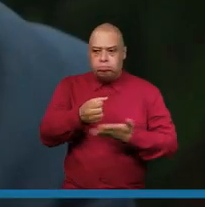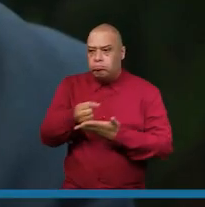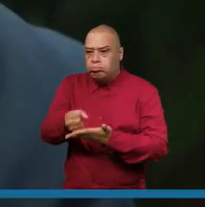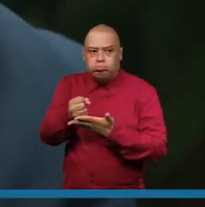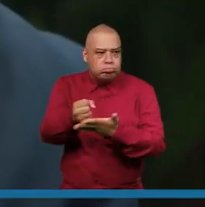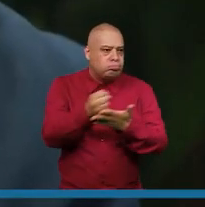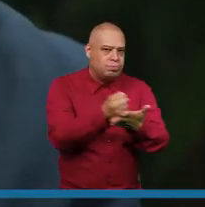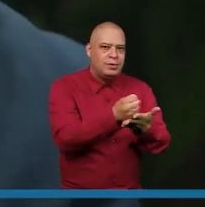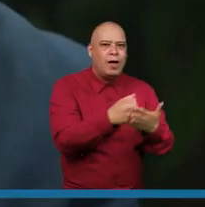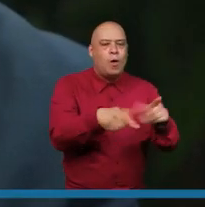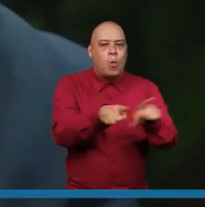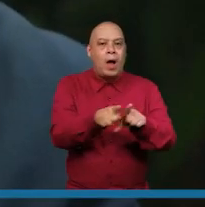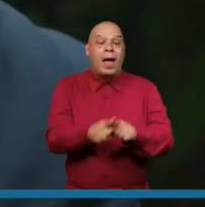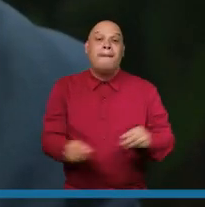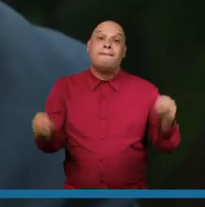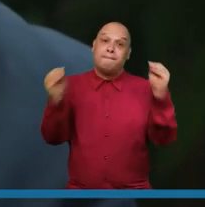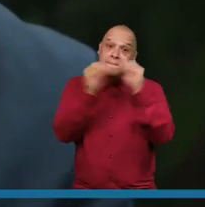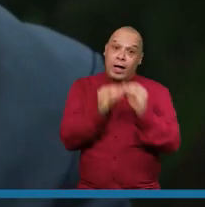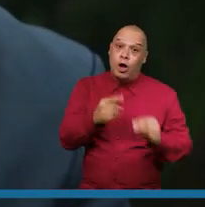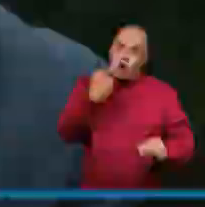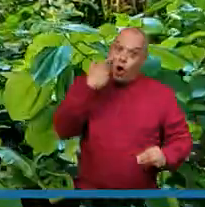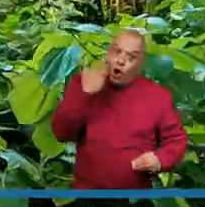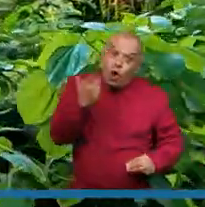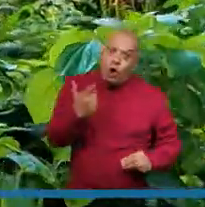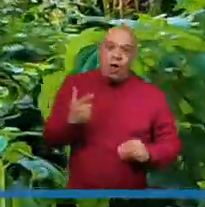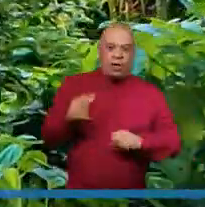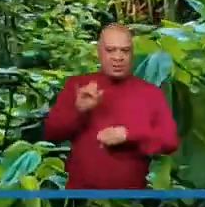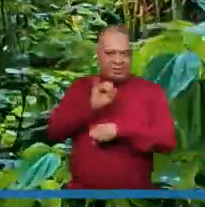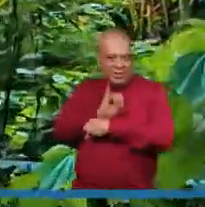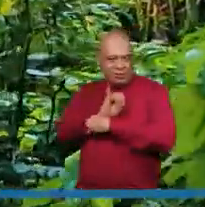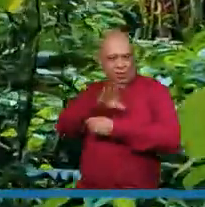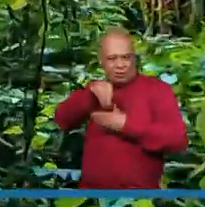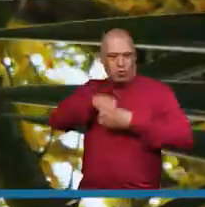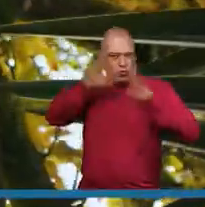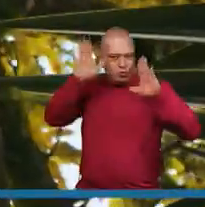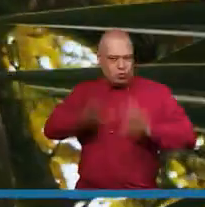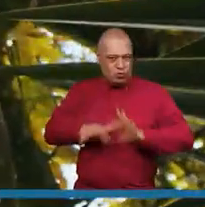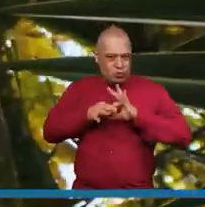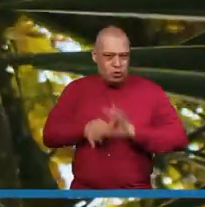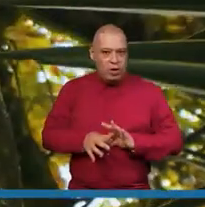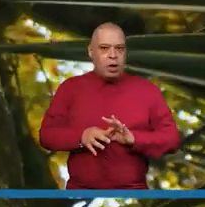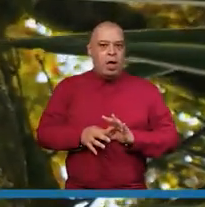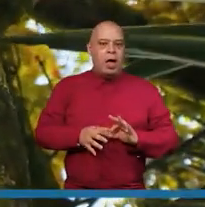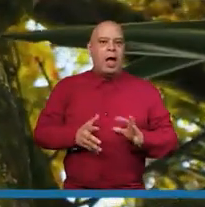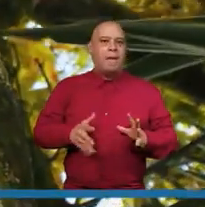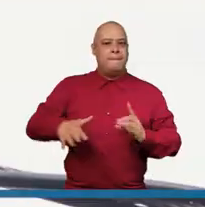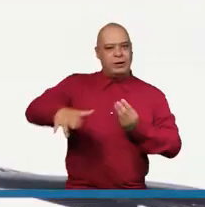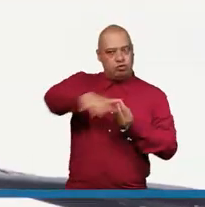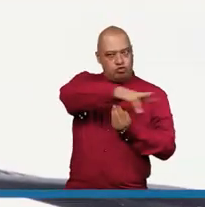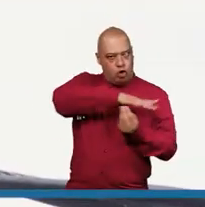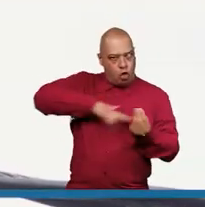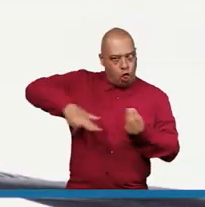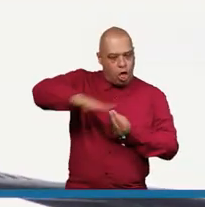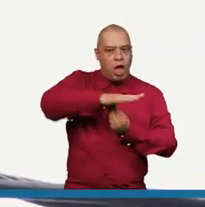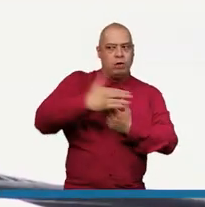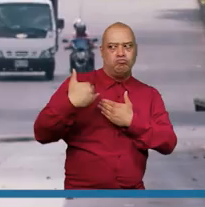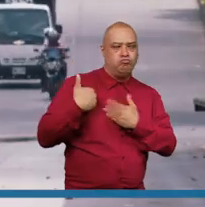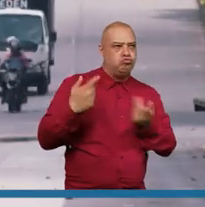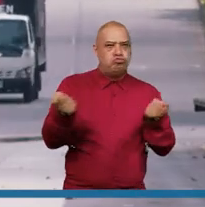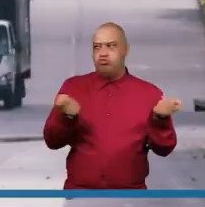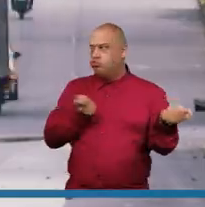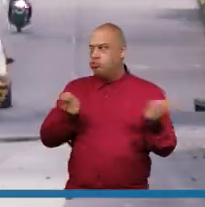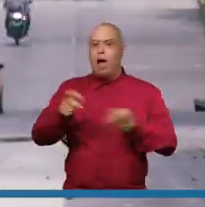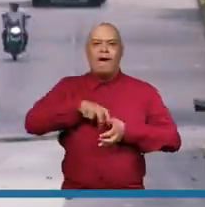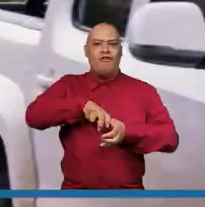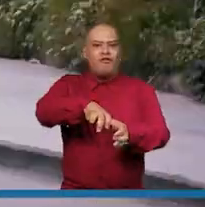solidaridad, pero también fortalecido bajo el componente de institucionalidad, competencias como ser autoridad ambiental, ser autoridad en materia